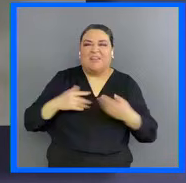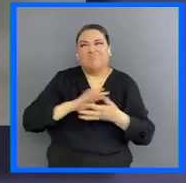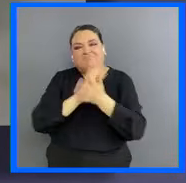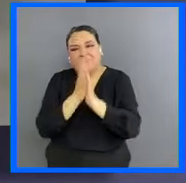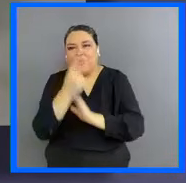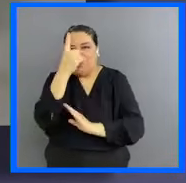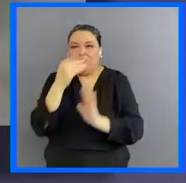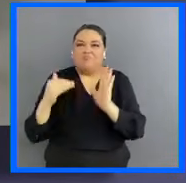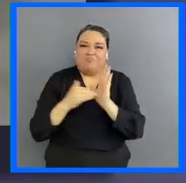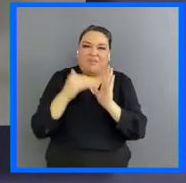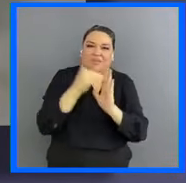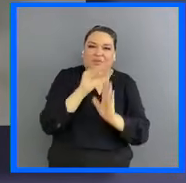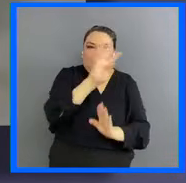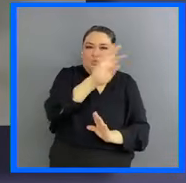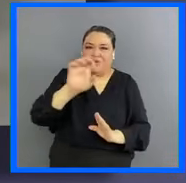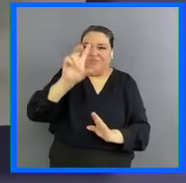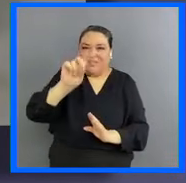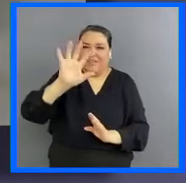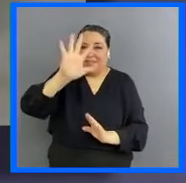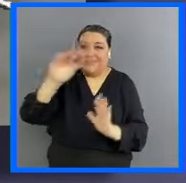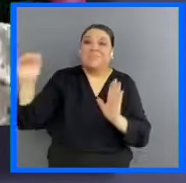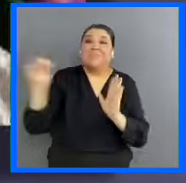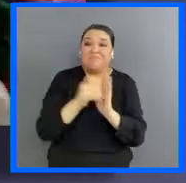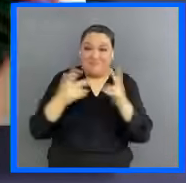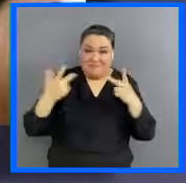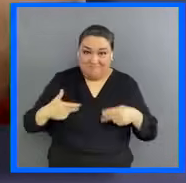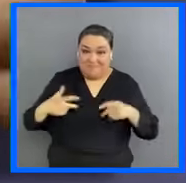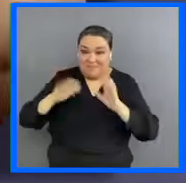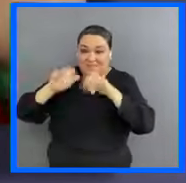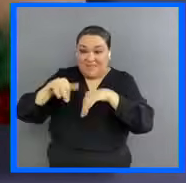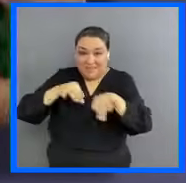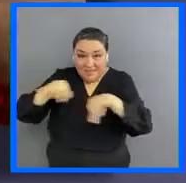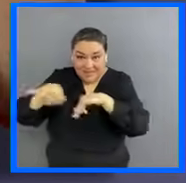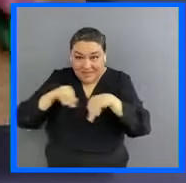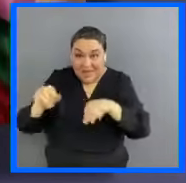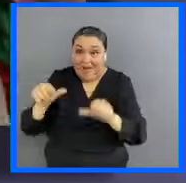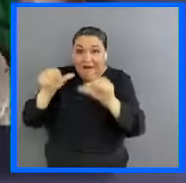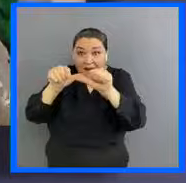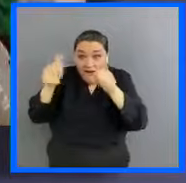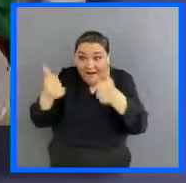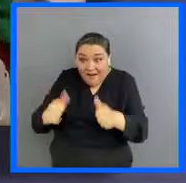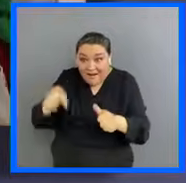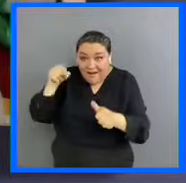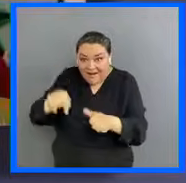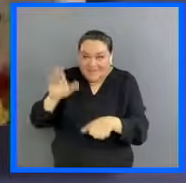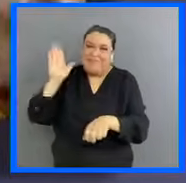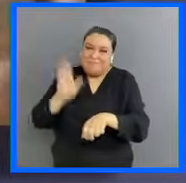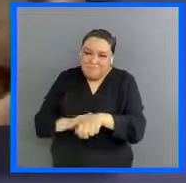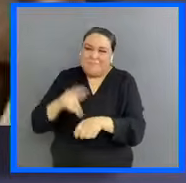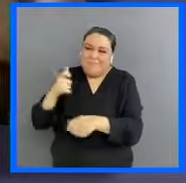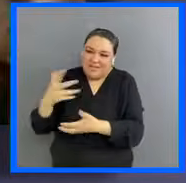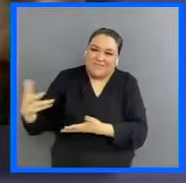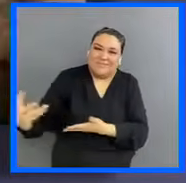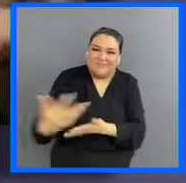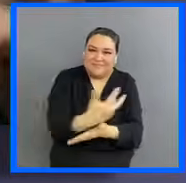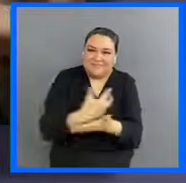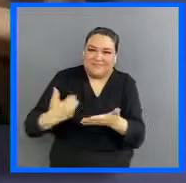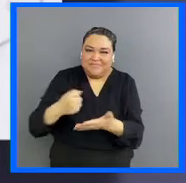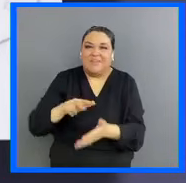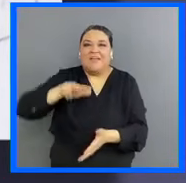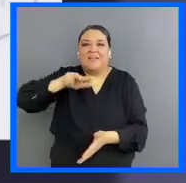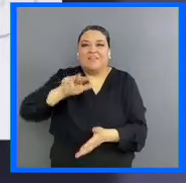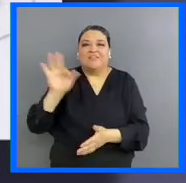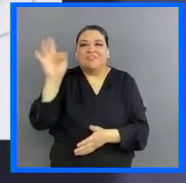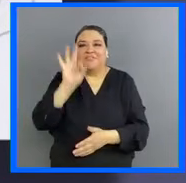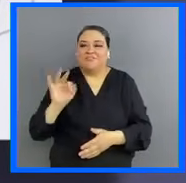1.430.528 puestos de trabajo, siendo el sector de las artesanías el que más aportó al generar 18% del PIB cultural